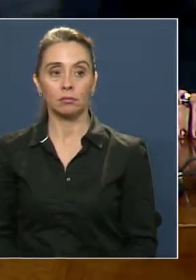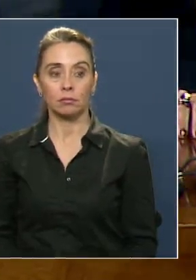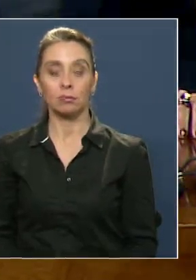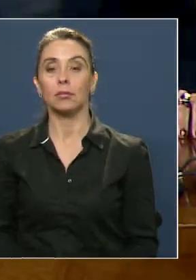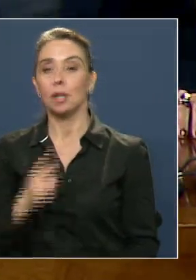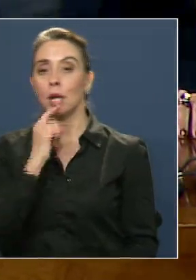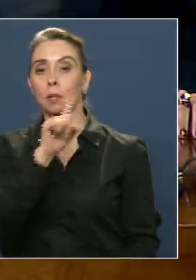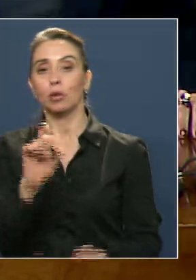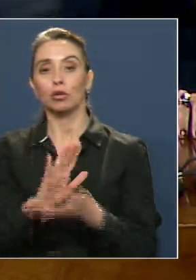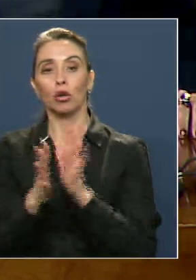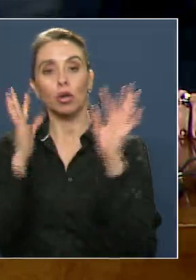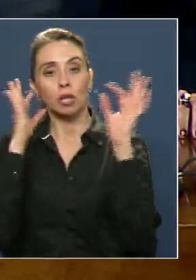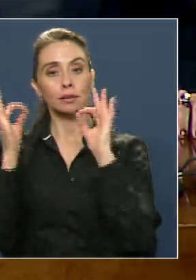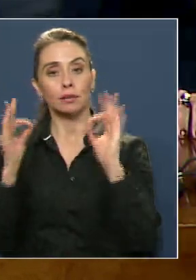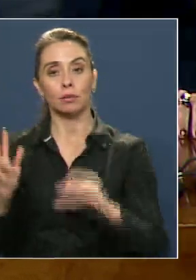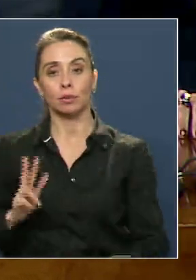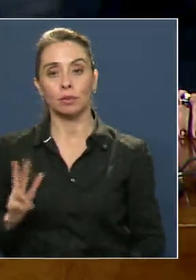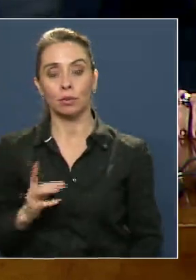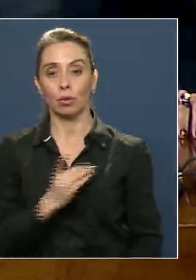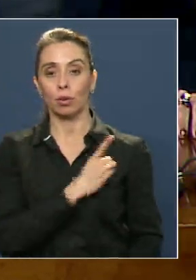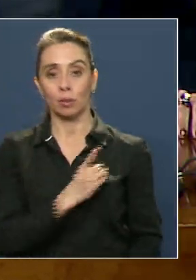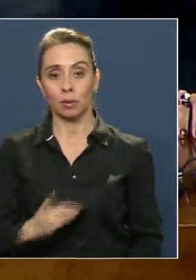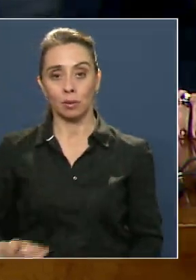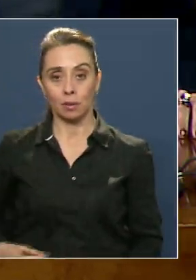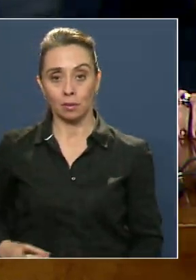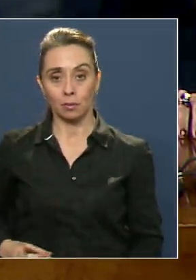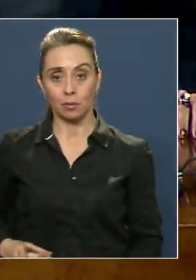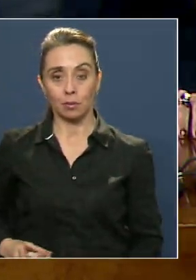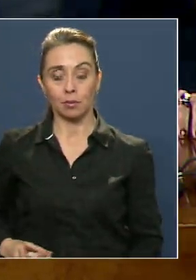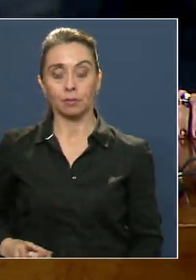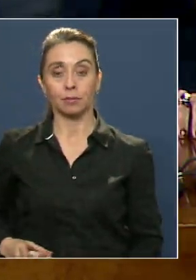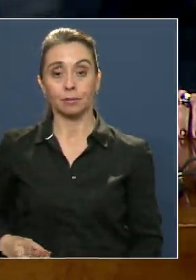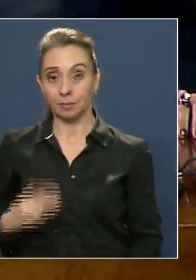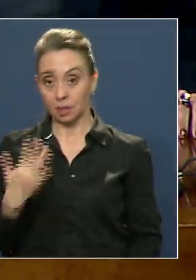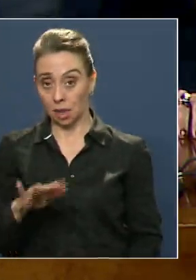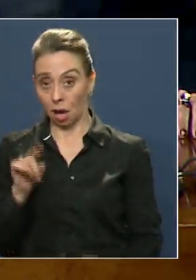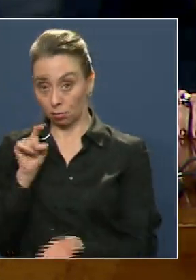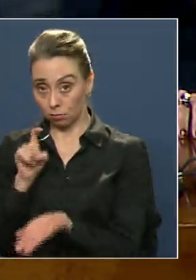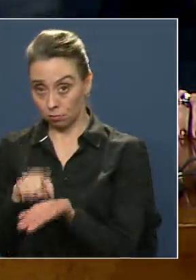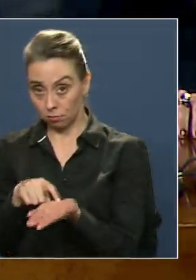¿Han votado todas las señoras y señores diputados?